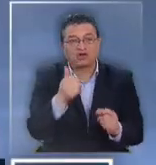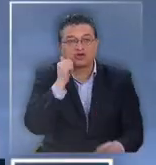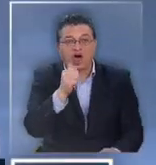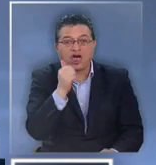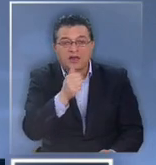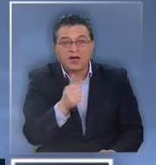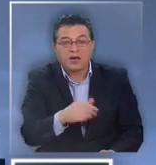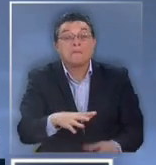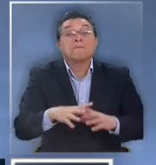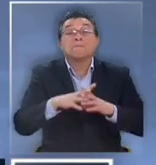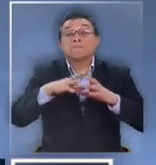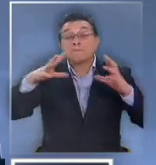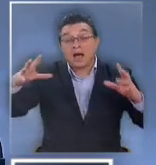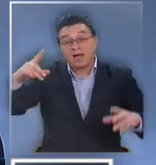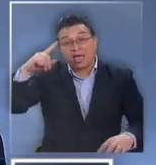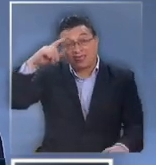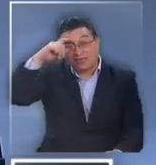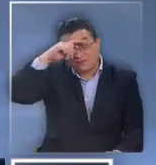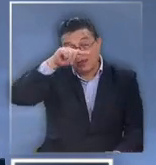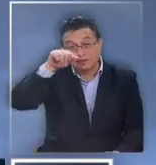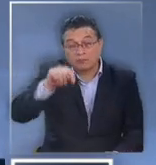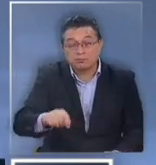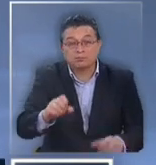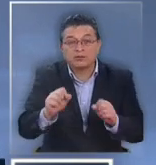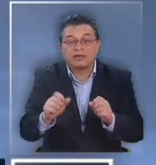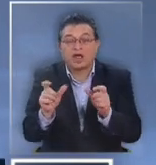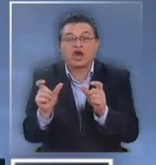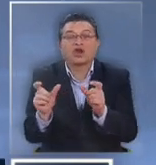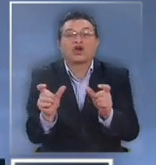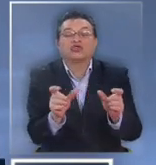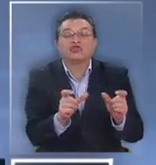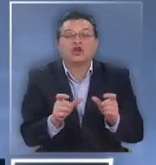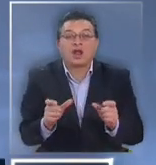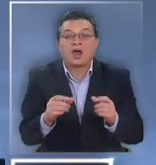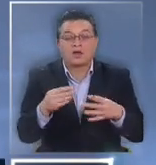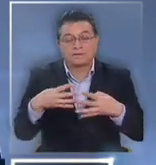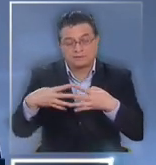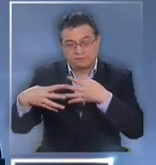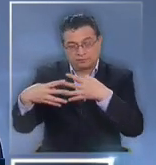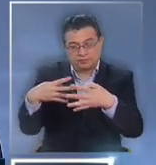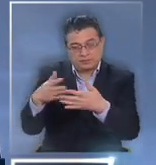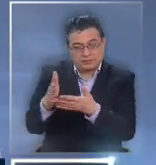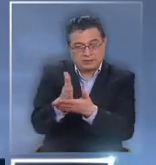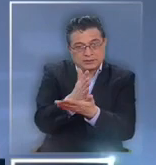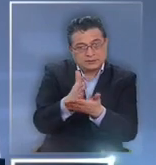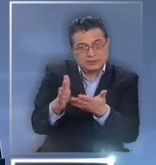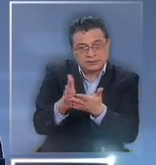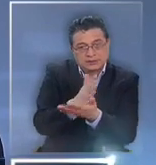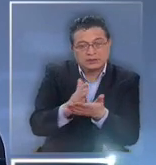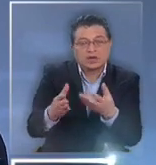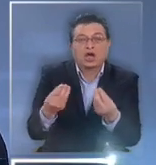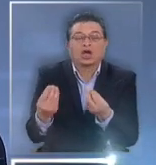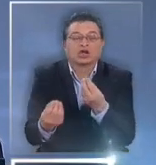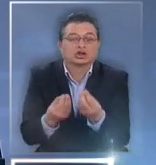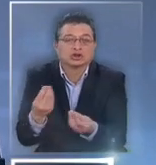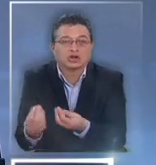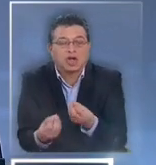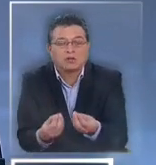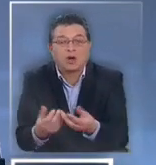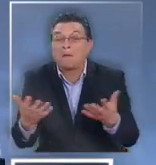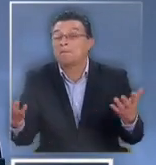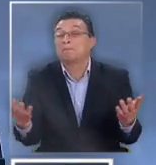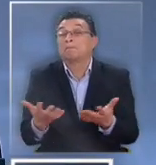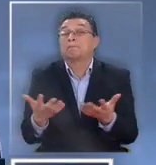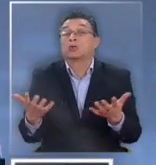mucho más complejo poder controlar filtrar porque en la